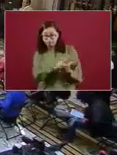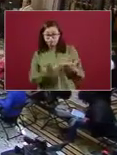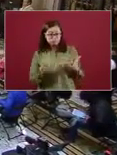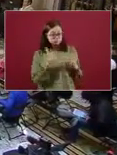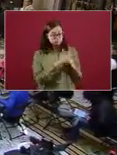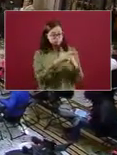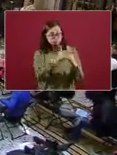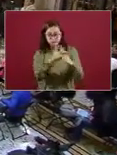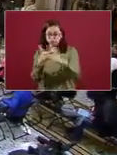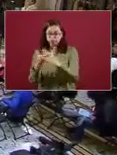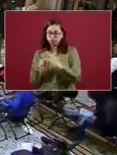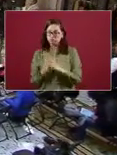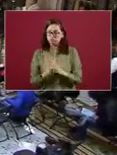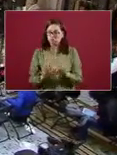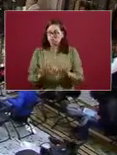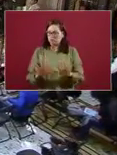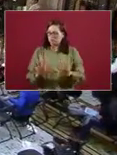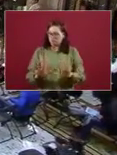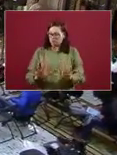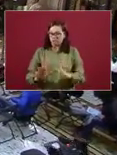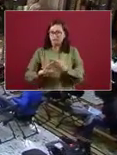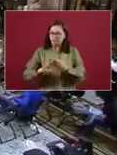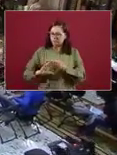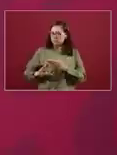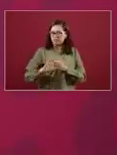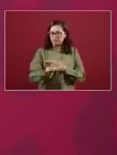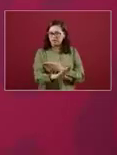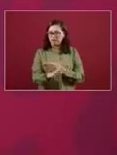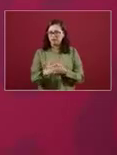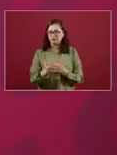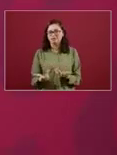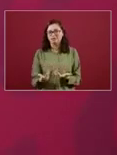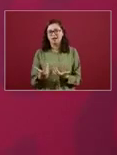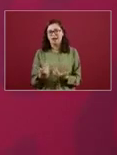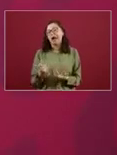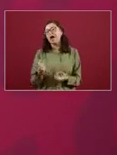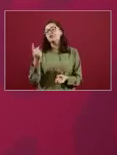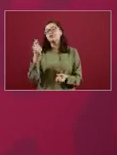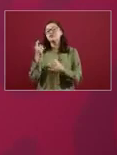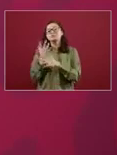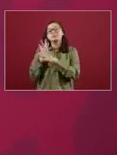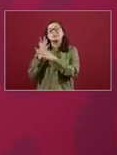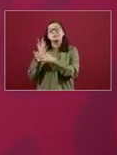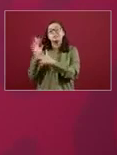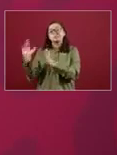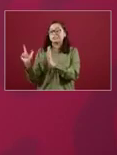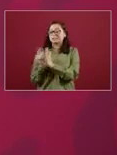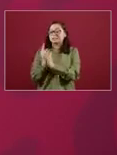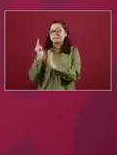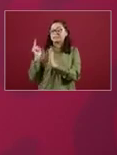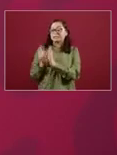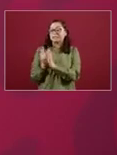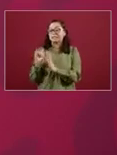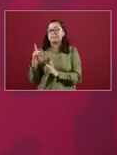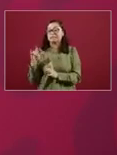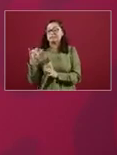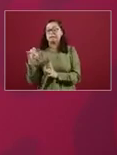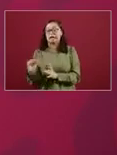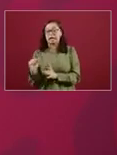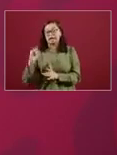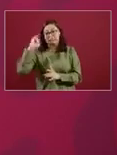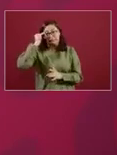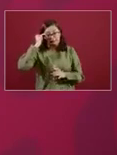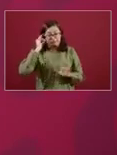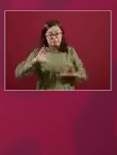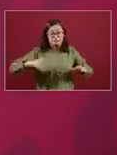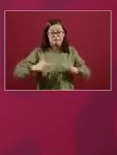Hay historiadores que dicen que las leyes de India y la protección a los indígenas, más